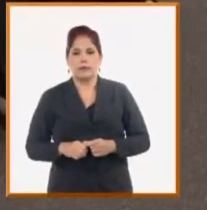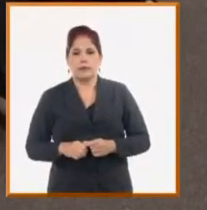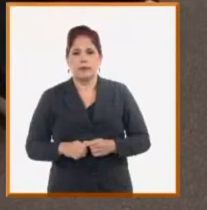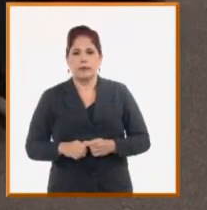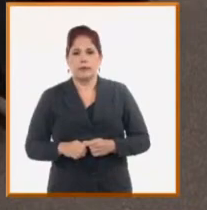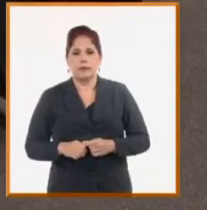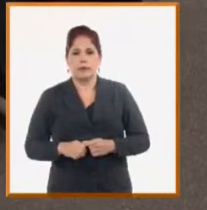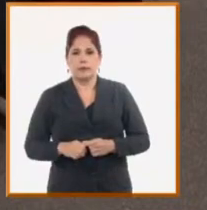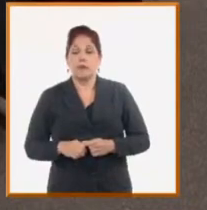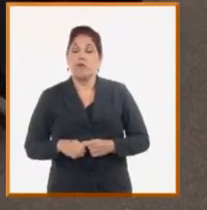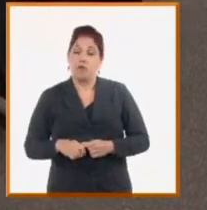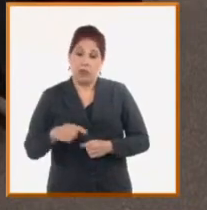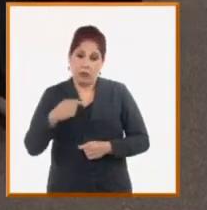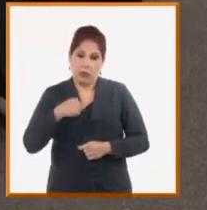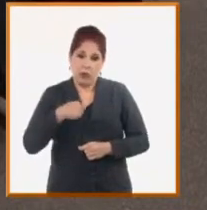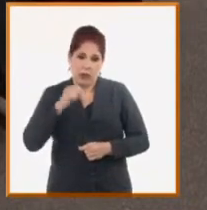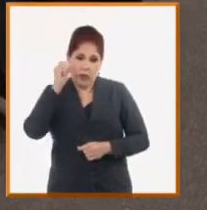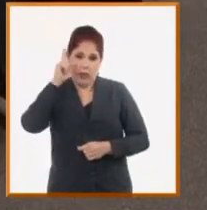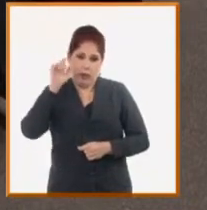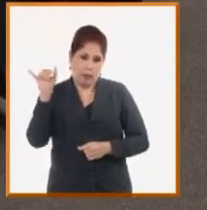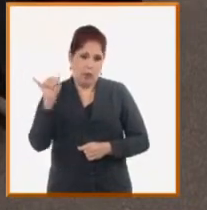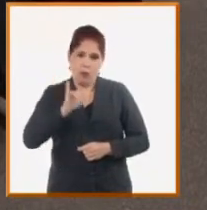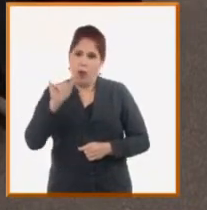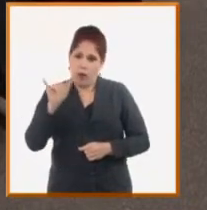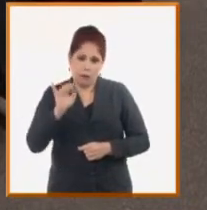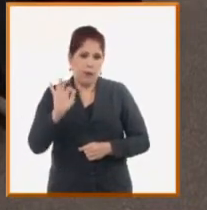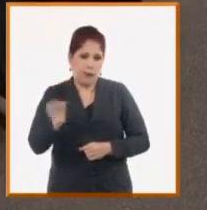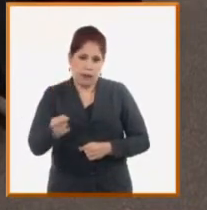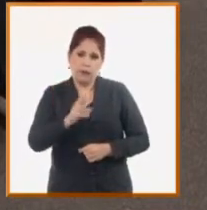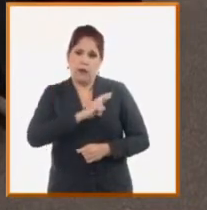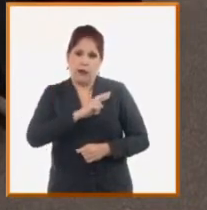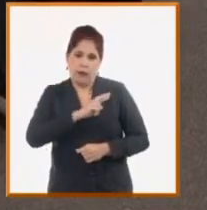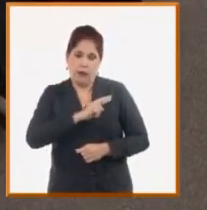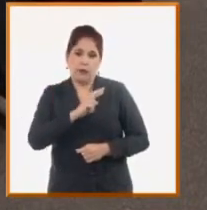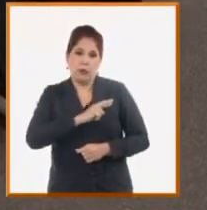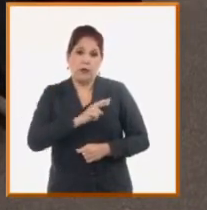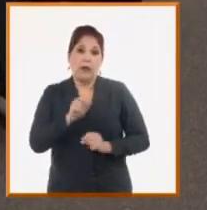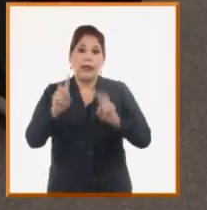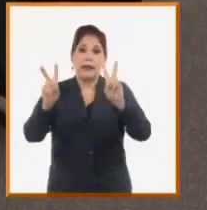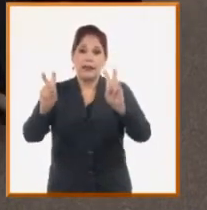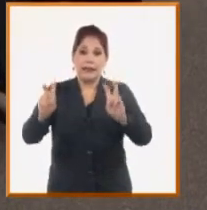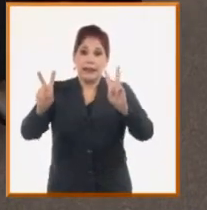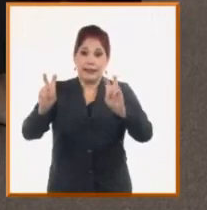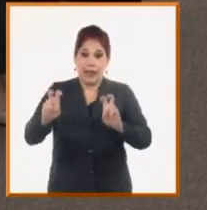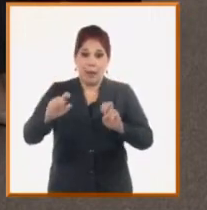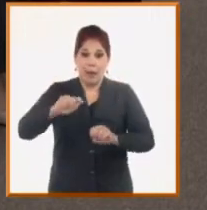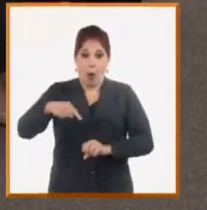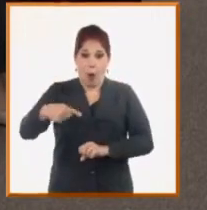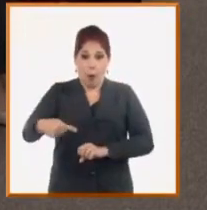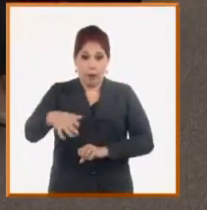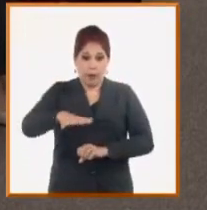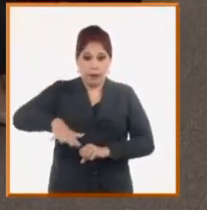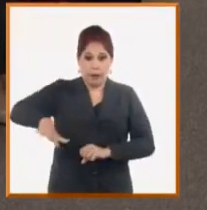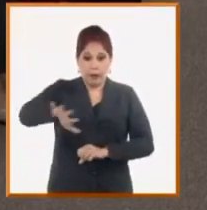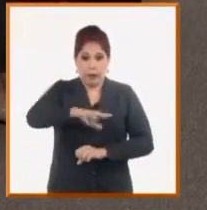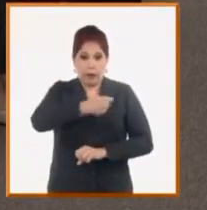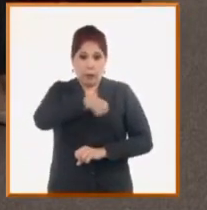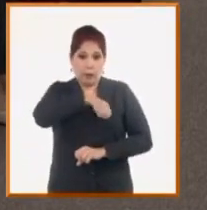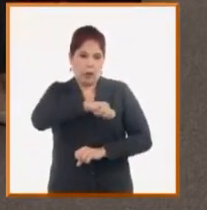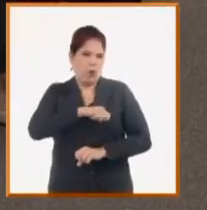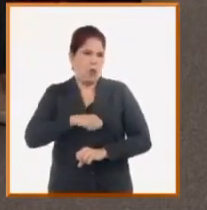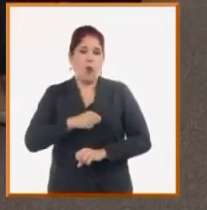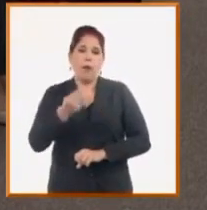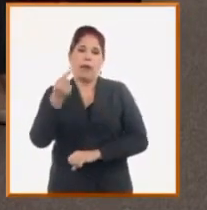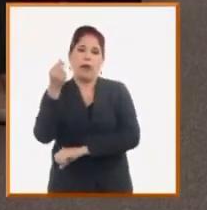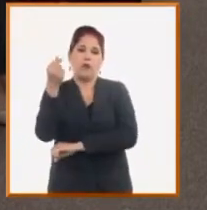Y yo coincido que el tema que más está incidiendo en esas opiniones diversas es el tema